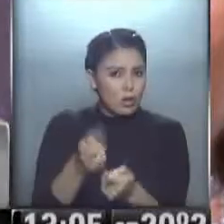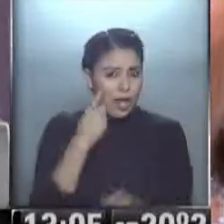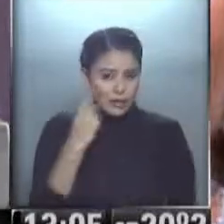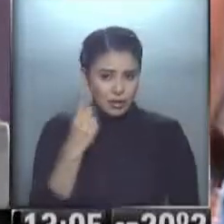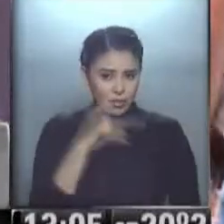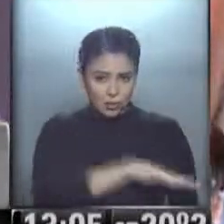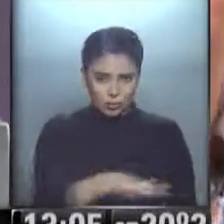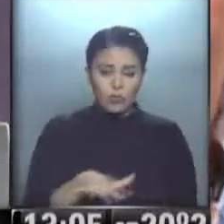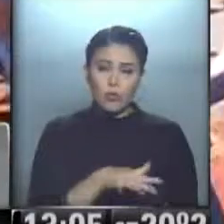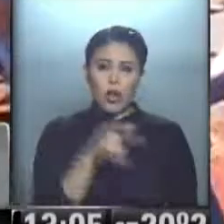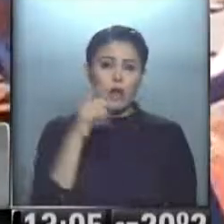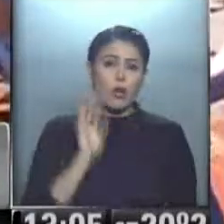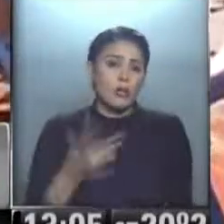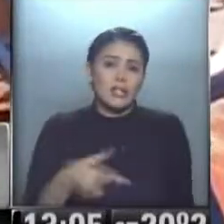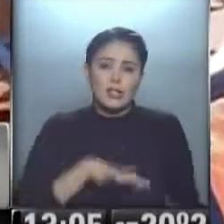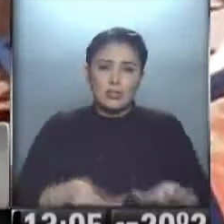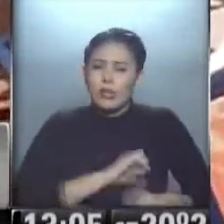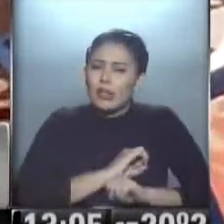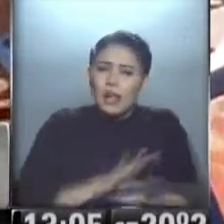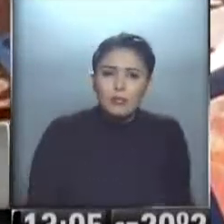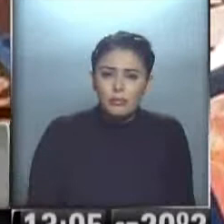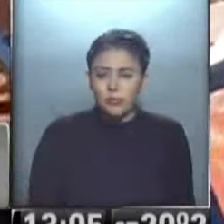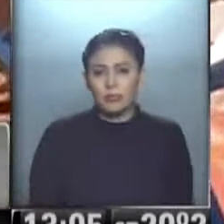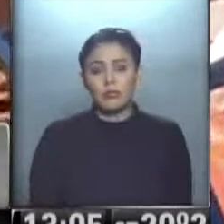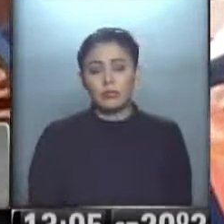la localidad por este difícil momento que está pasando la ciudad, pero